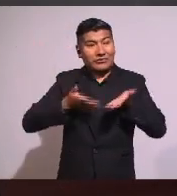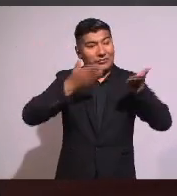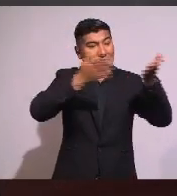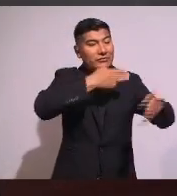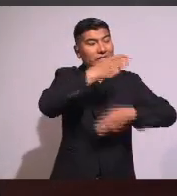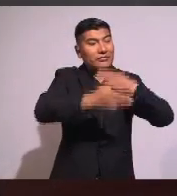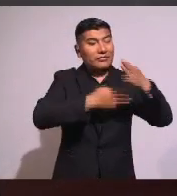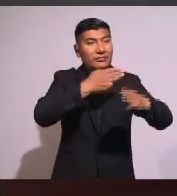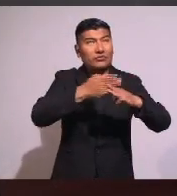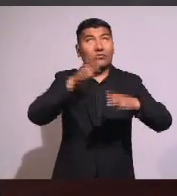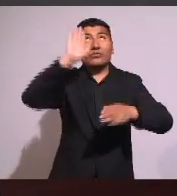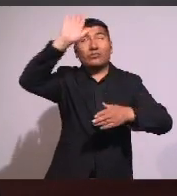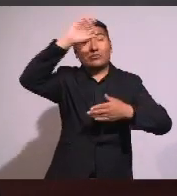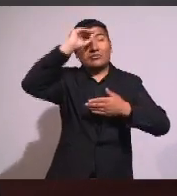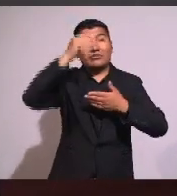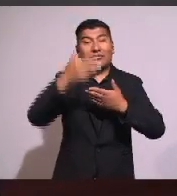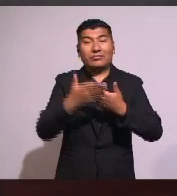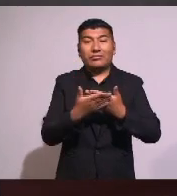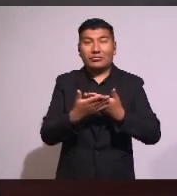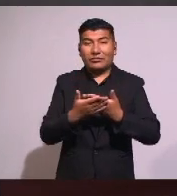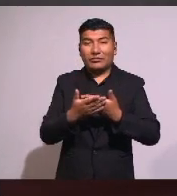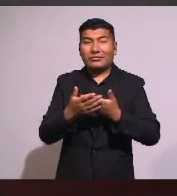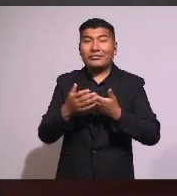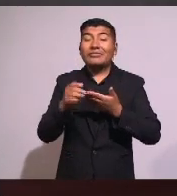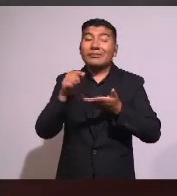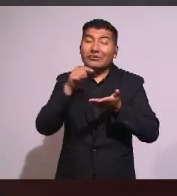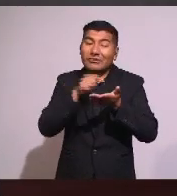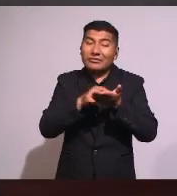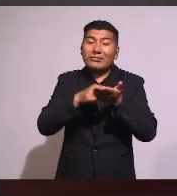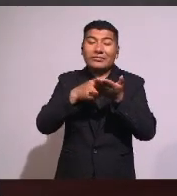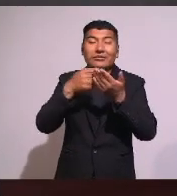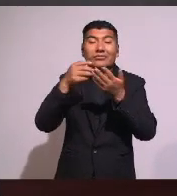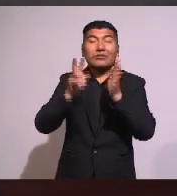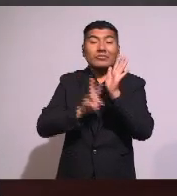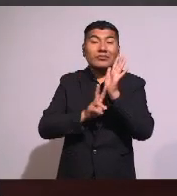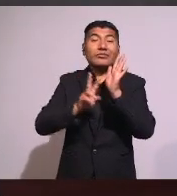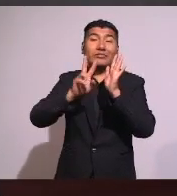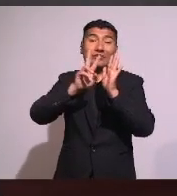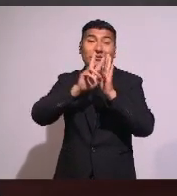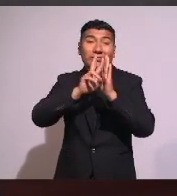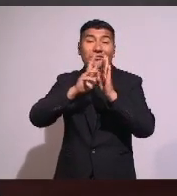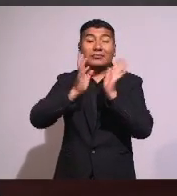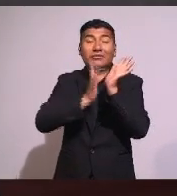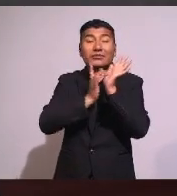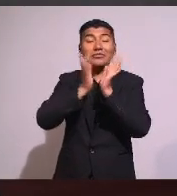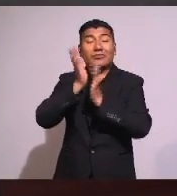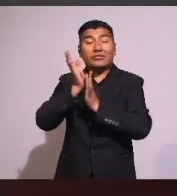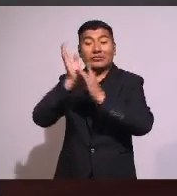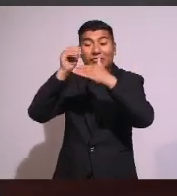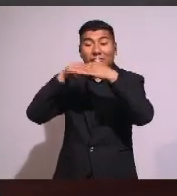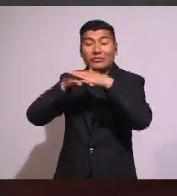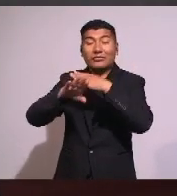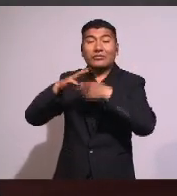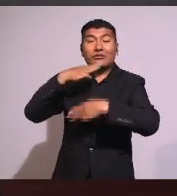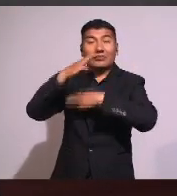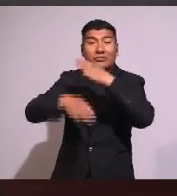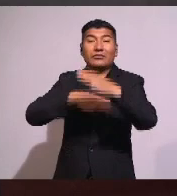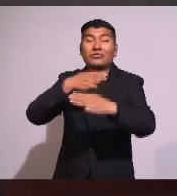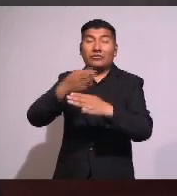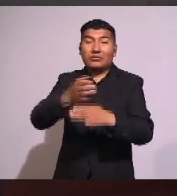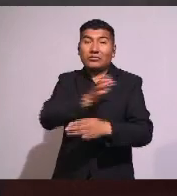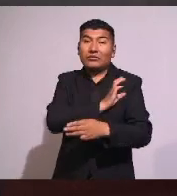Hijo. Es el sí de Jesús por amor a la voluntad del Padre, que entrando en el mundo, Cristo